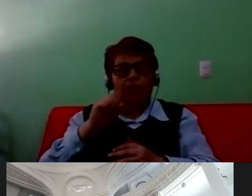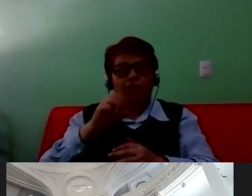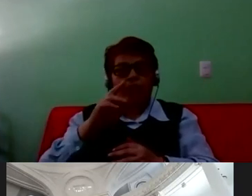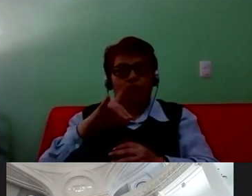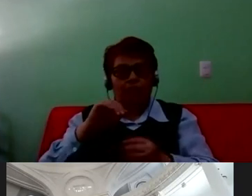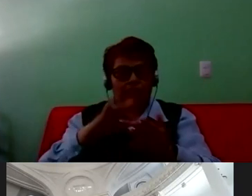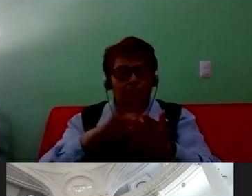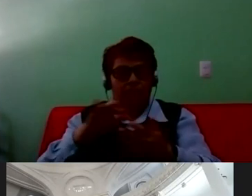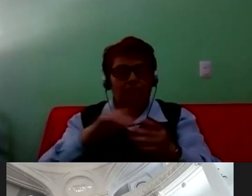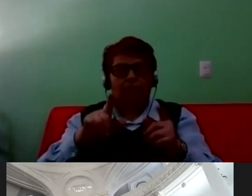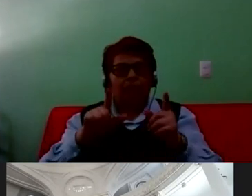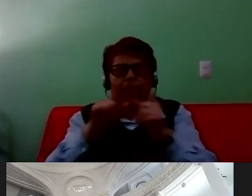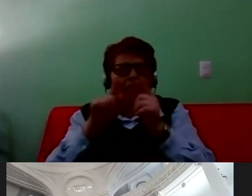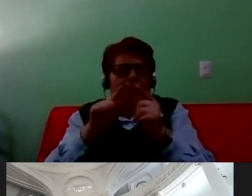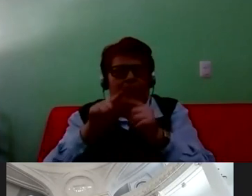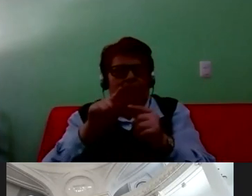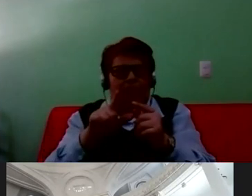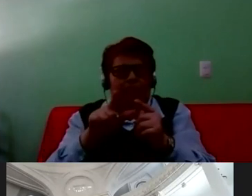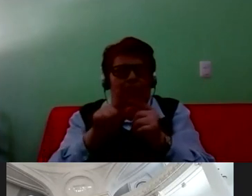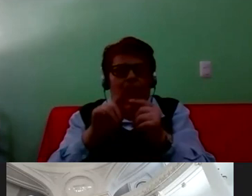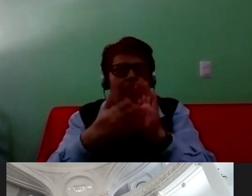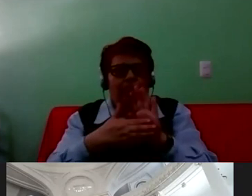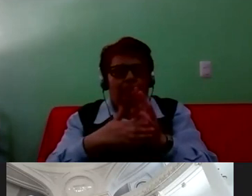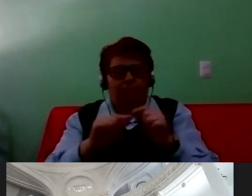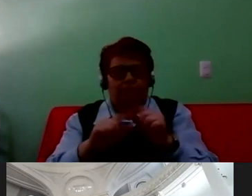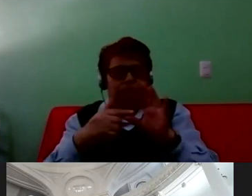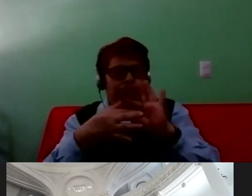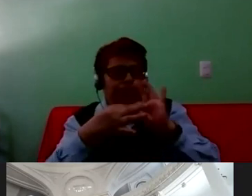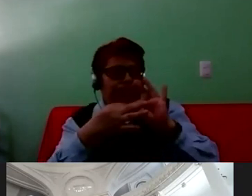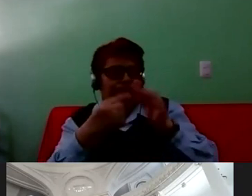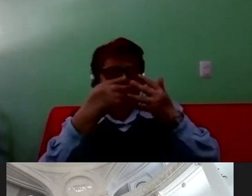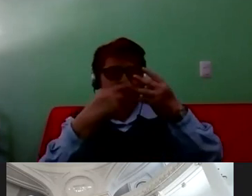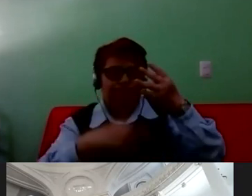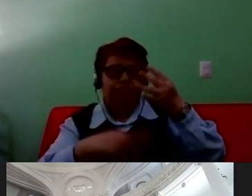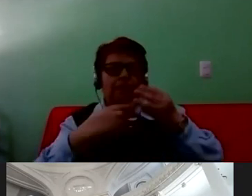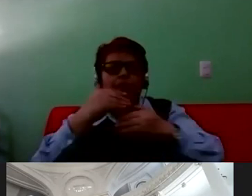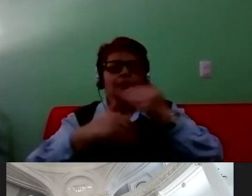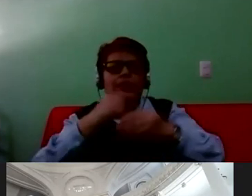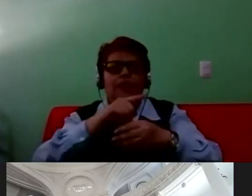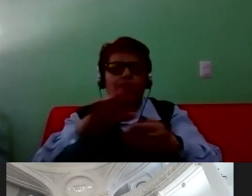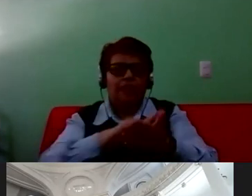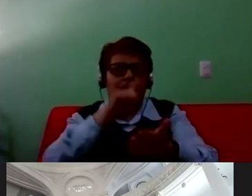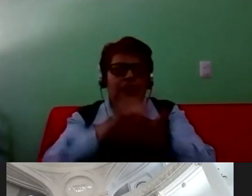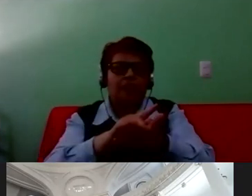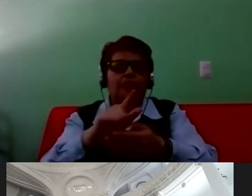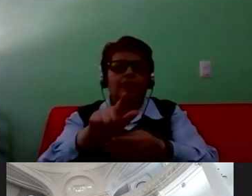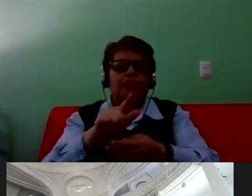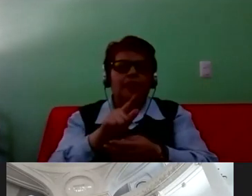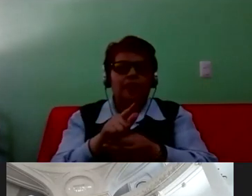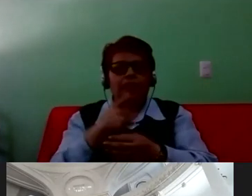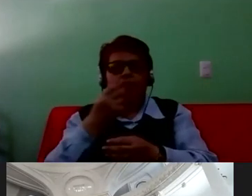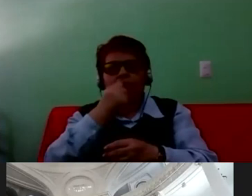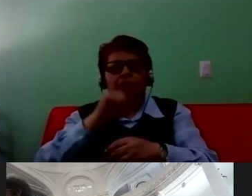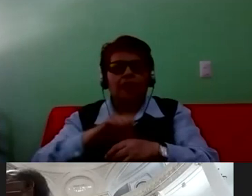Muchas gracias. Voy a hacer brevemente una presentación muy rápida explicando el proceso de esta ley. Si el